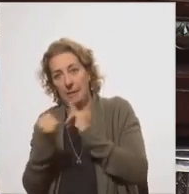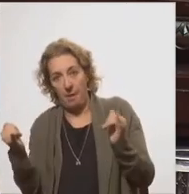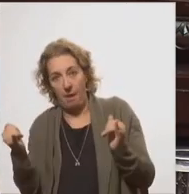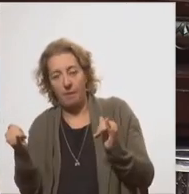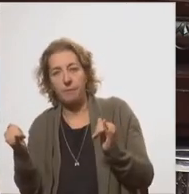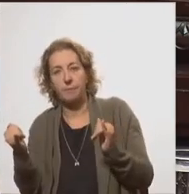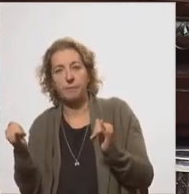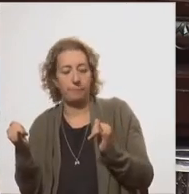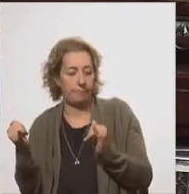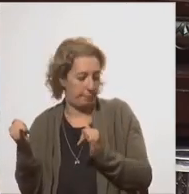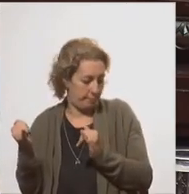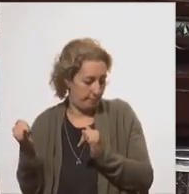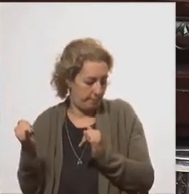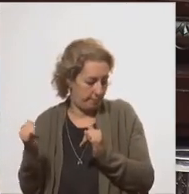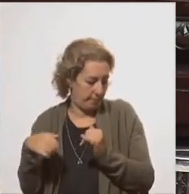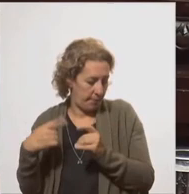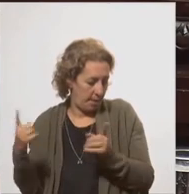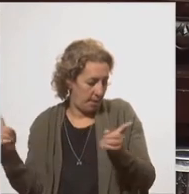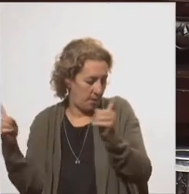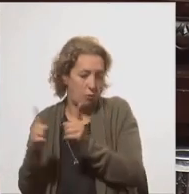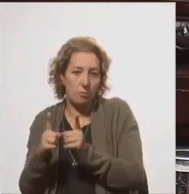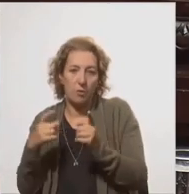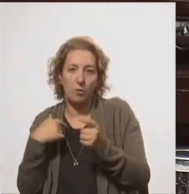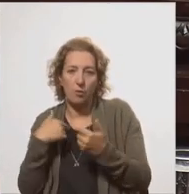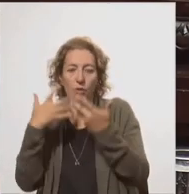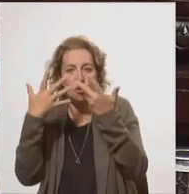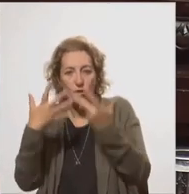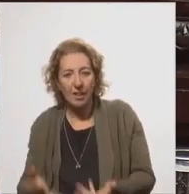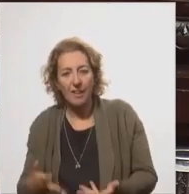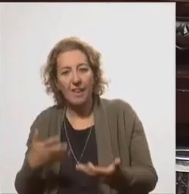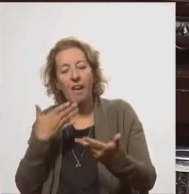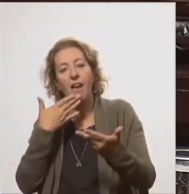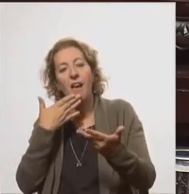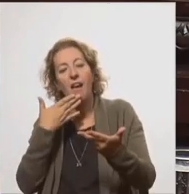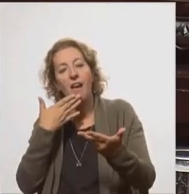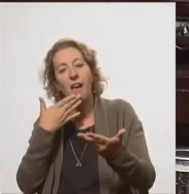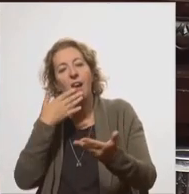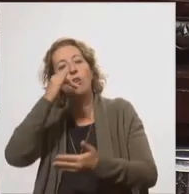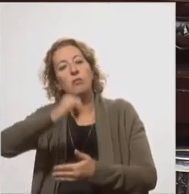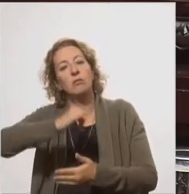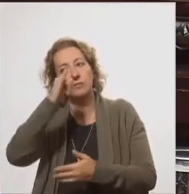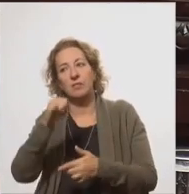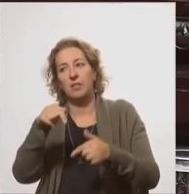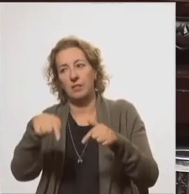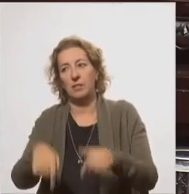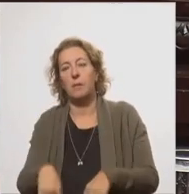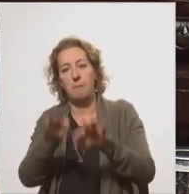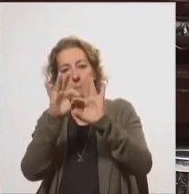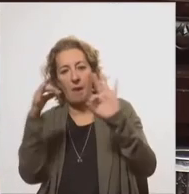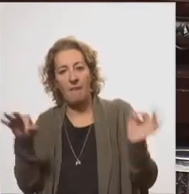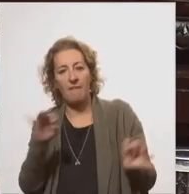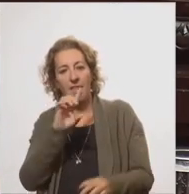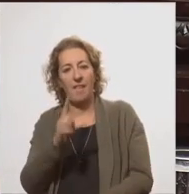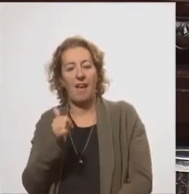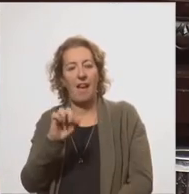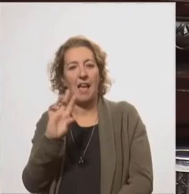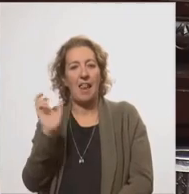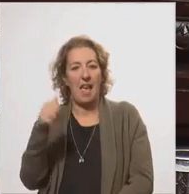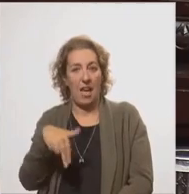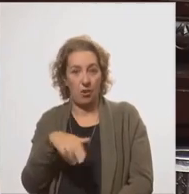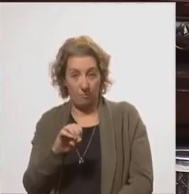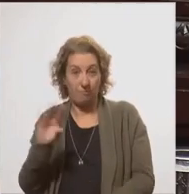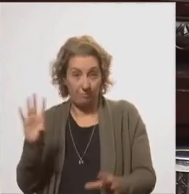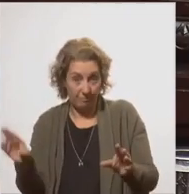terminando, de resumir lo que he querido compartir en esta sala, que acudir a unas palabras de Galeano con las cuales adhiero al